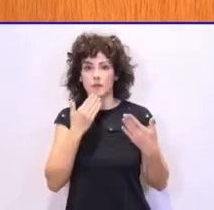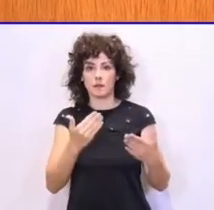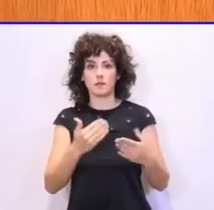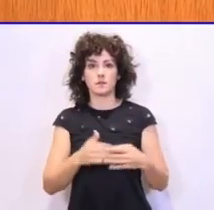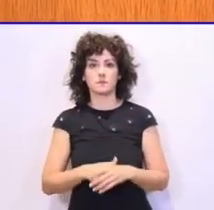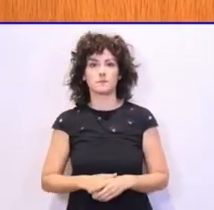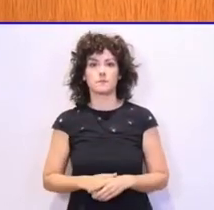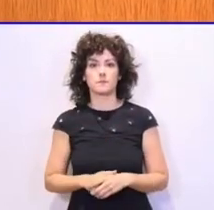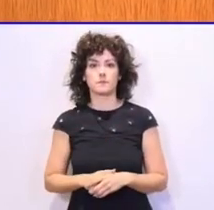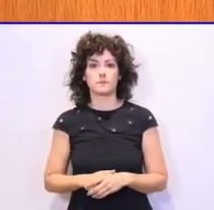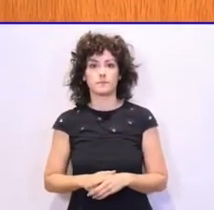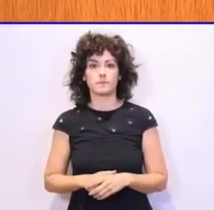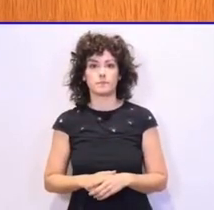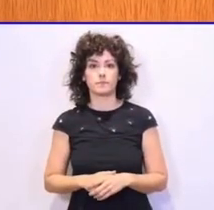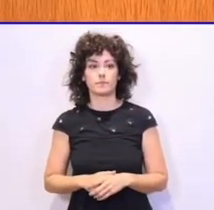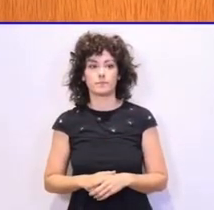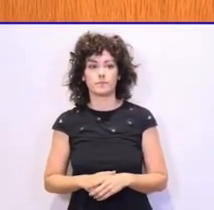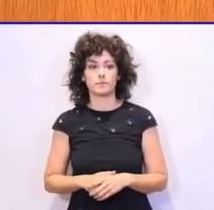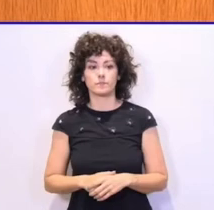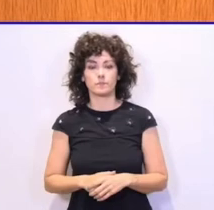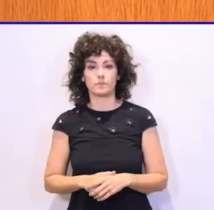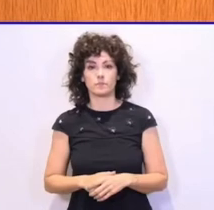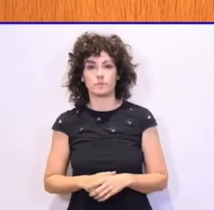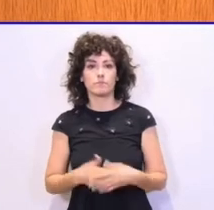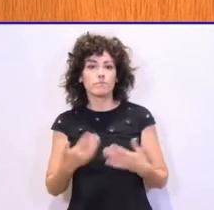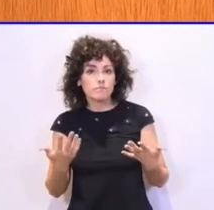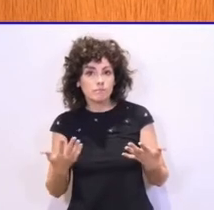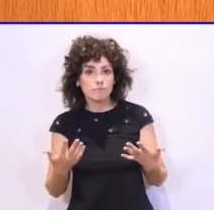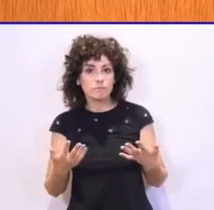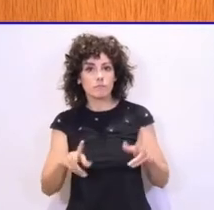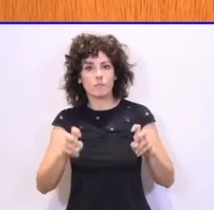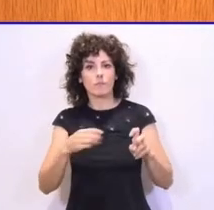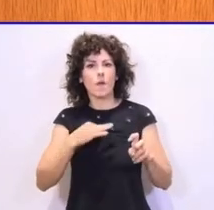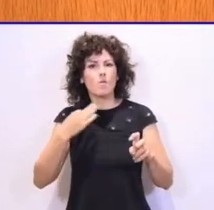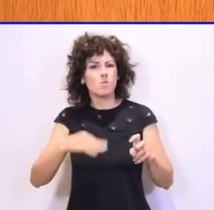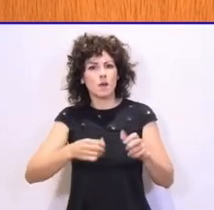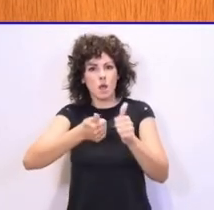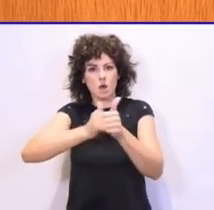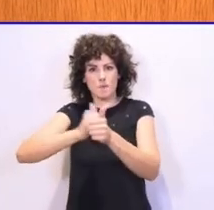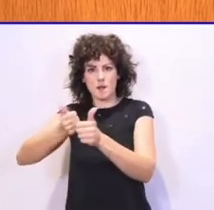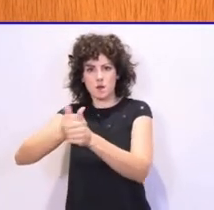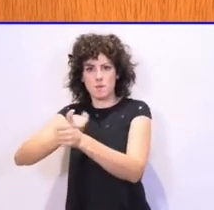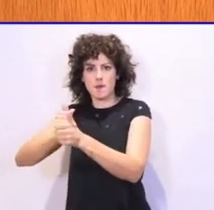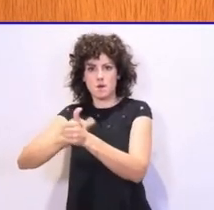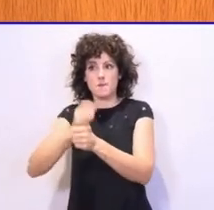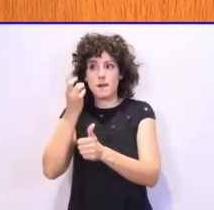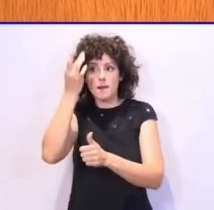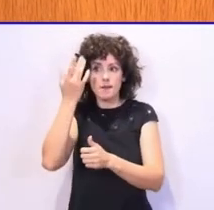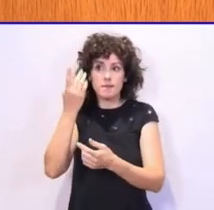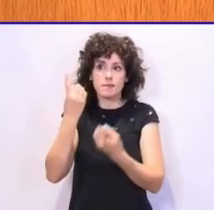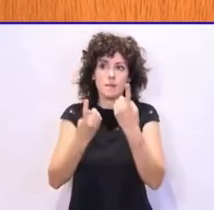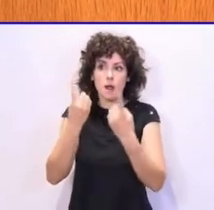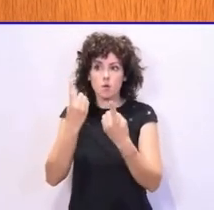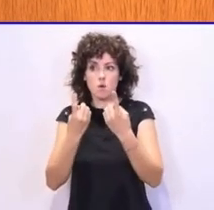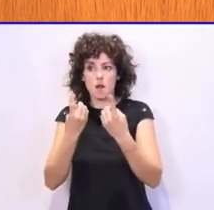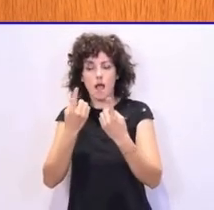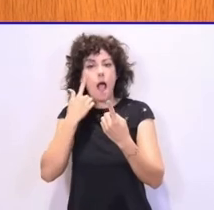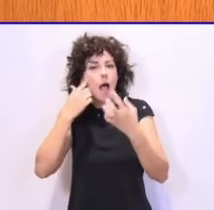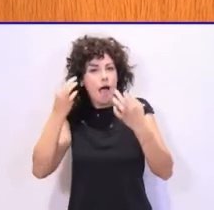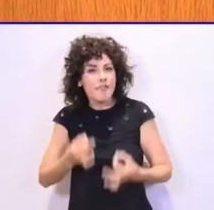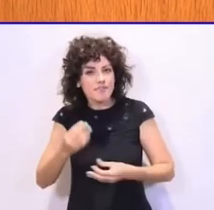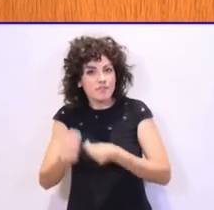Gracias en cualquier en cualquier caso podíamos copiar alguna de las iniciativas y hacer de verdad de una vez